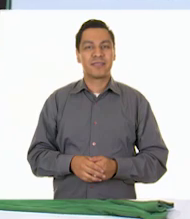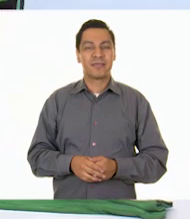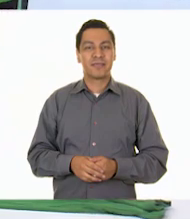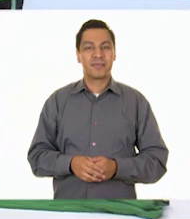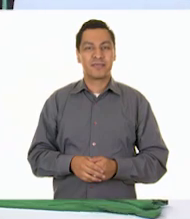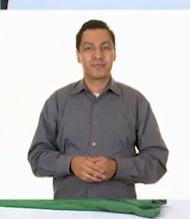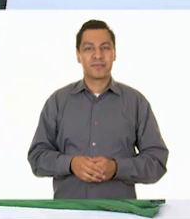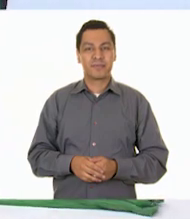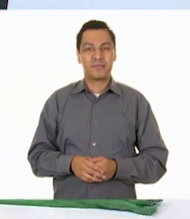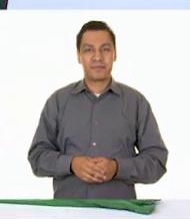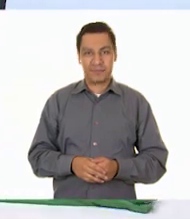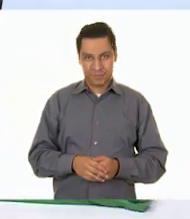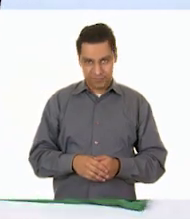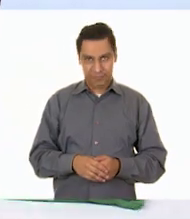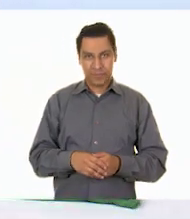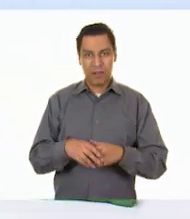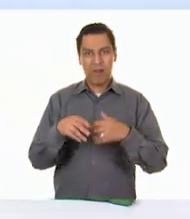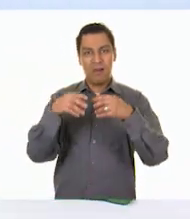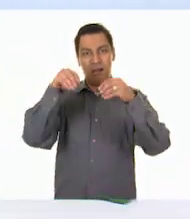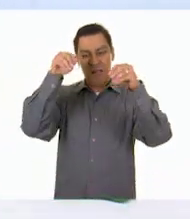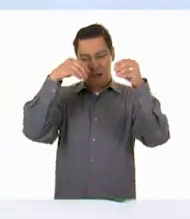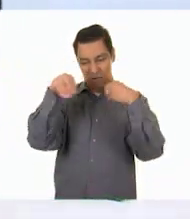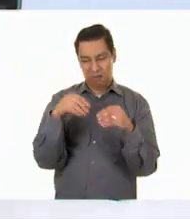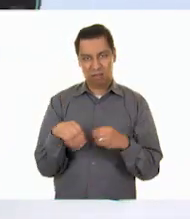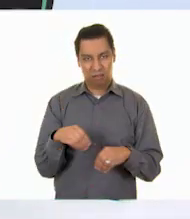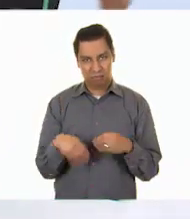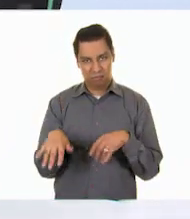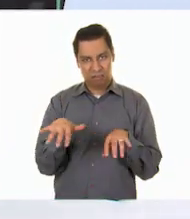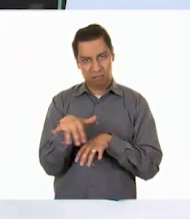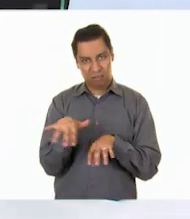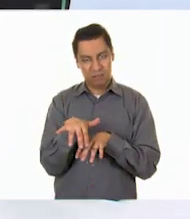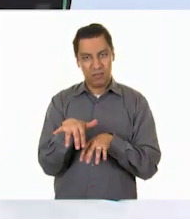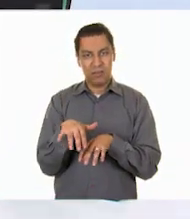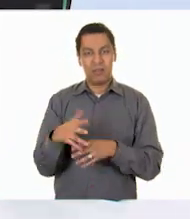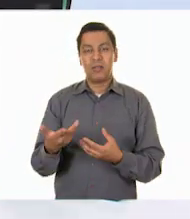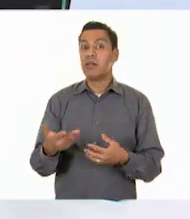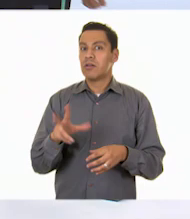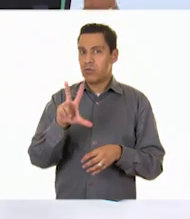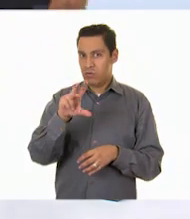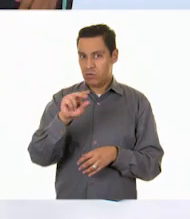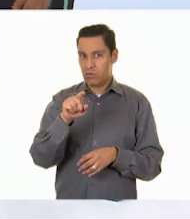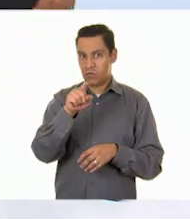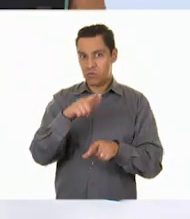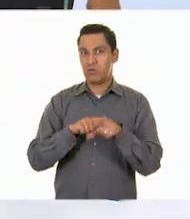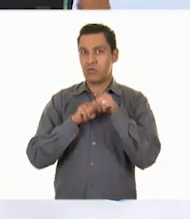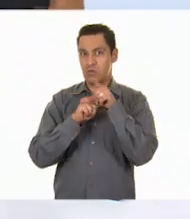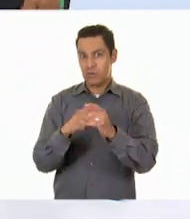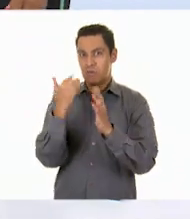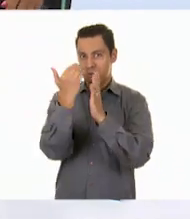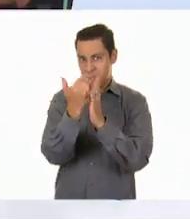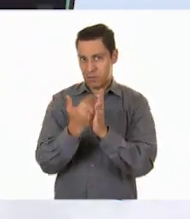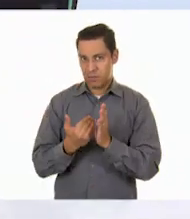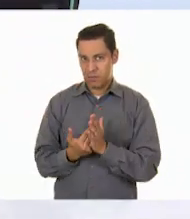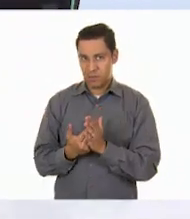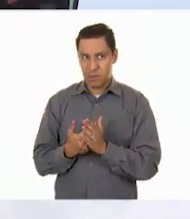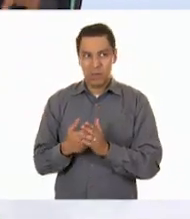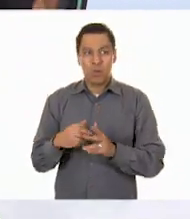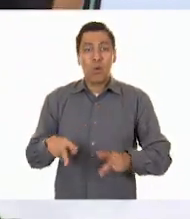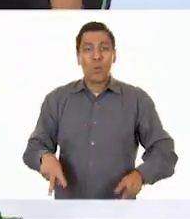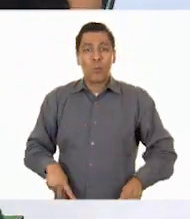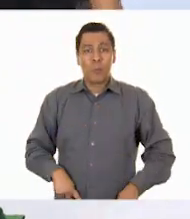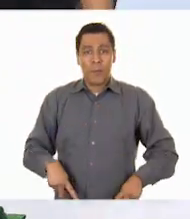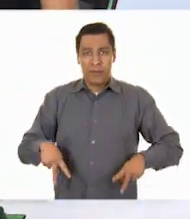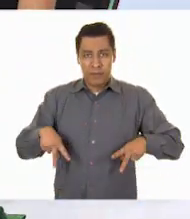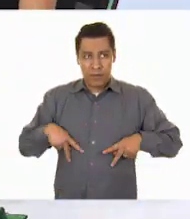bien para que no se nos desarme nuestro títere que vayan haciéndolo con nosotros si tu pantalón tiene agujetas lo puedes